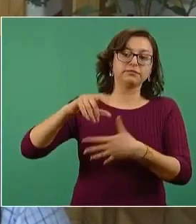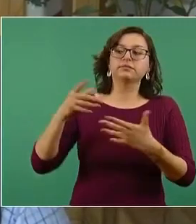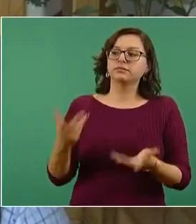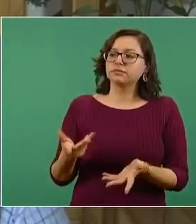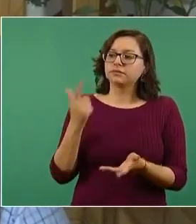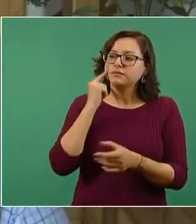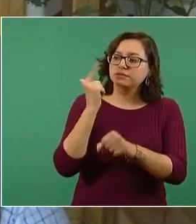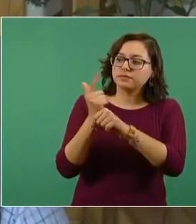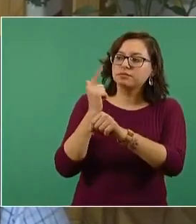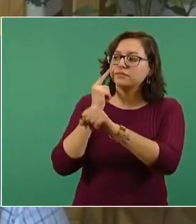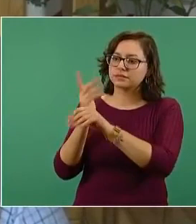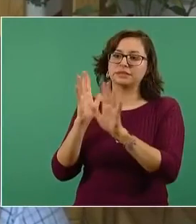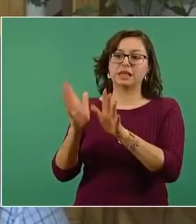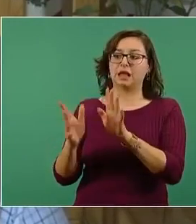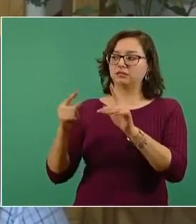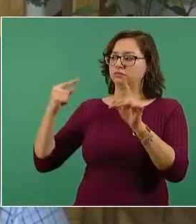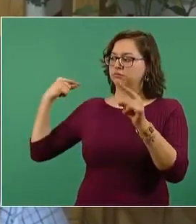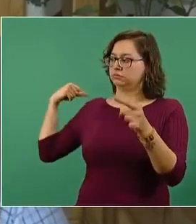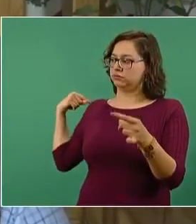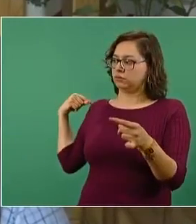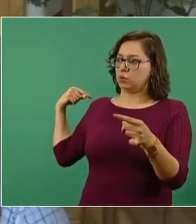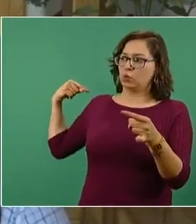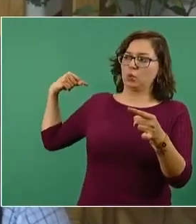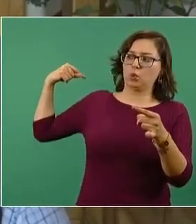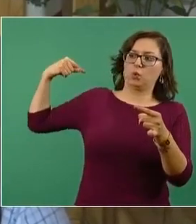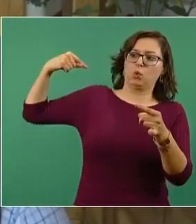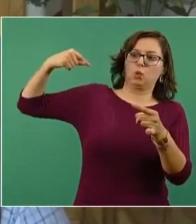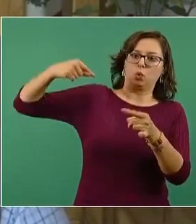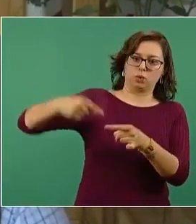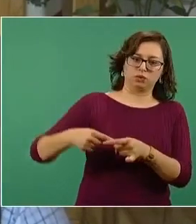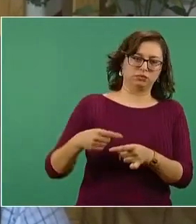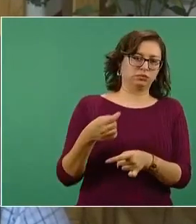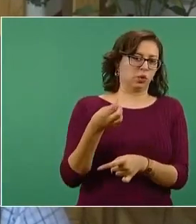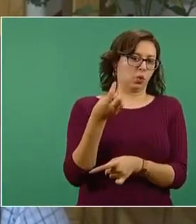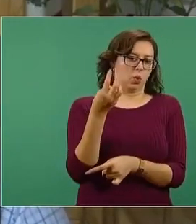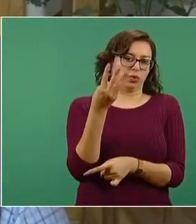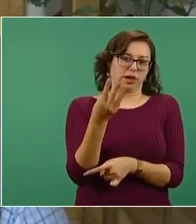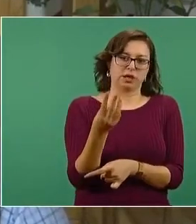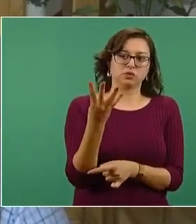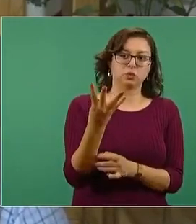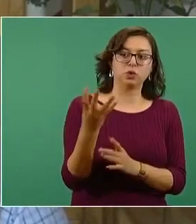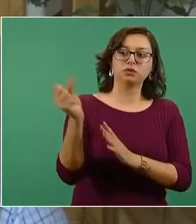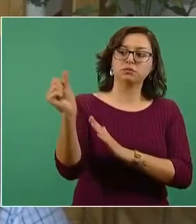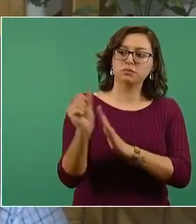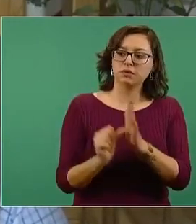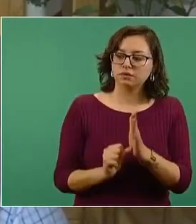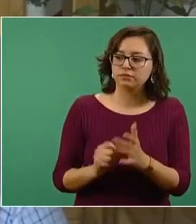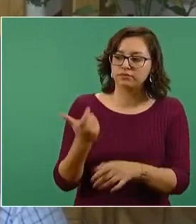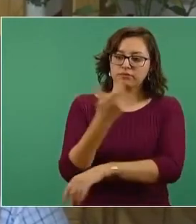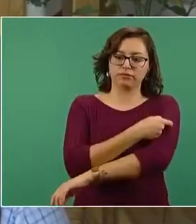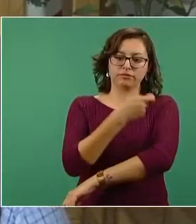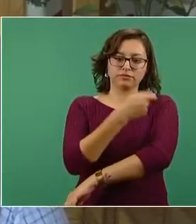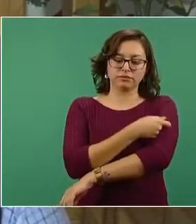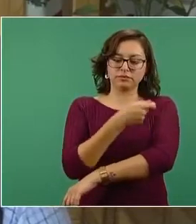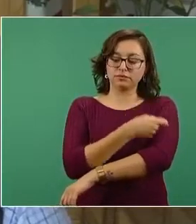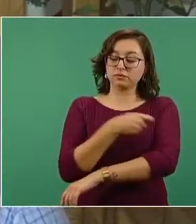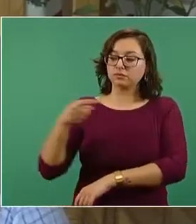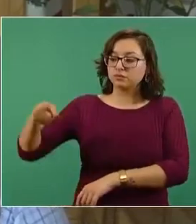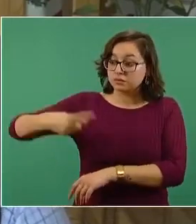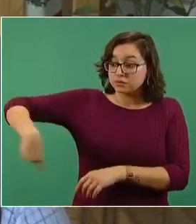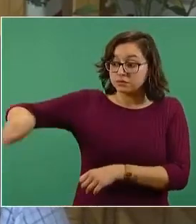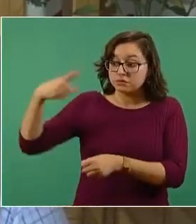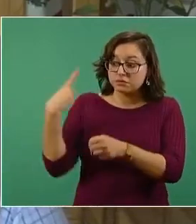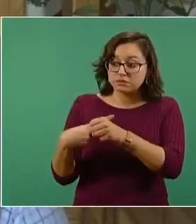sí a ver una disminución en los grupos vacunados, obviamente, de la enfermedad. Y